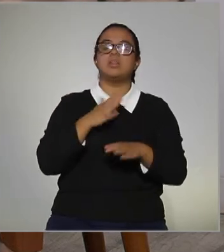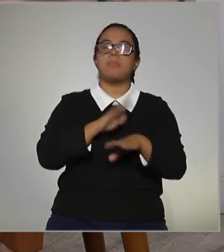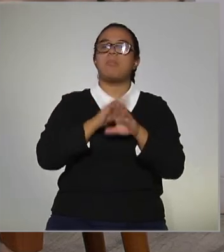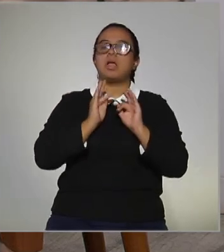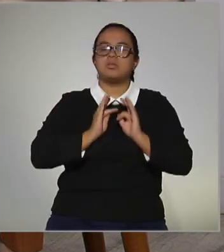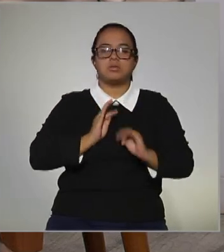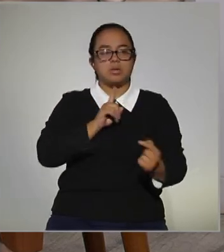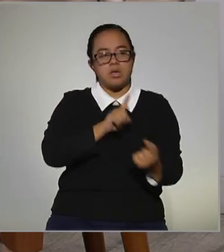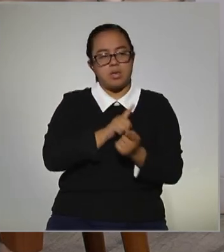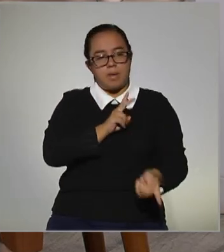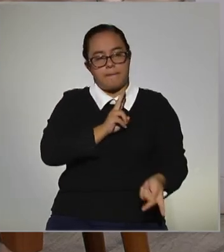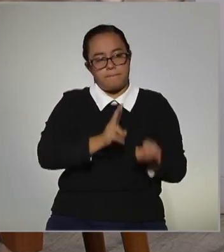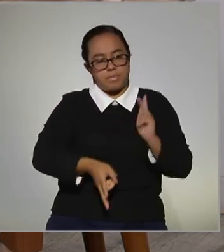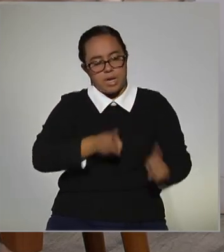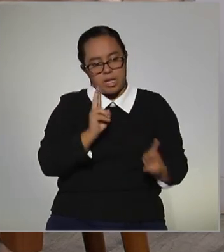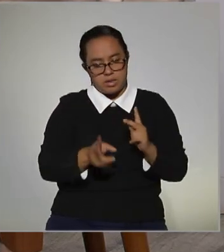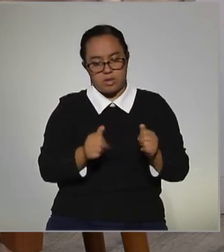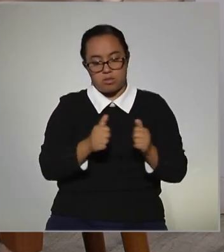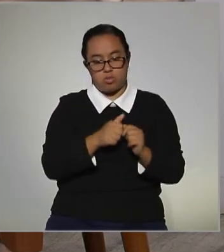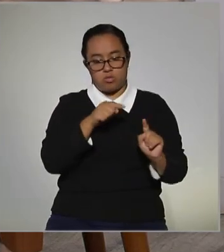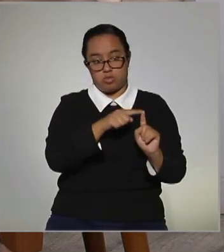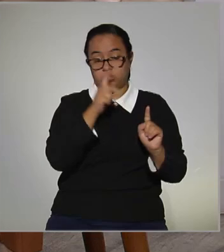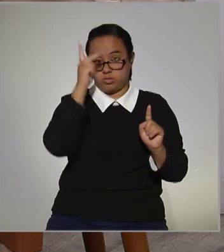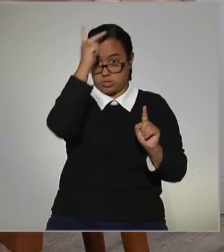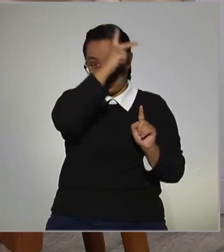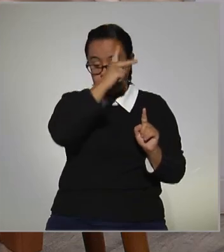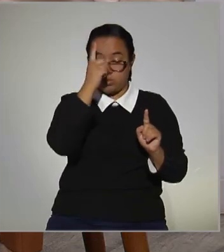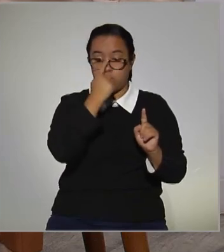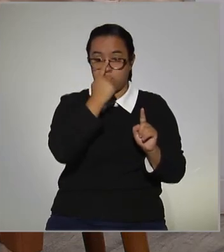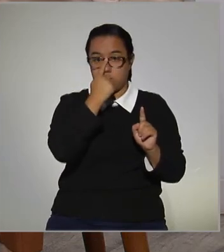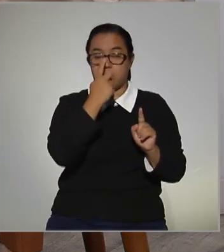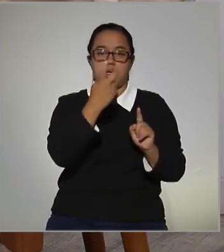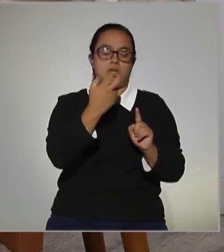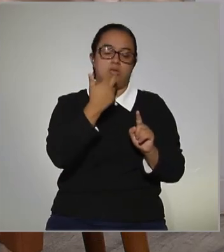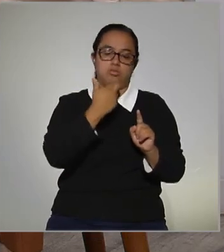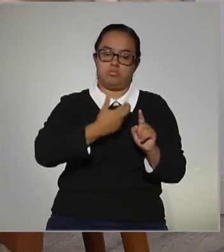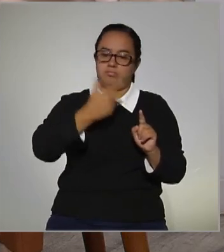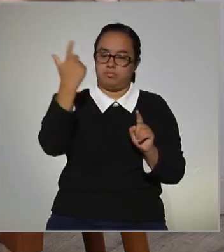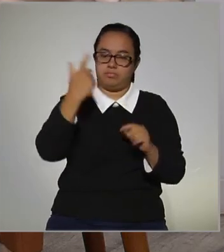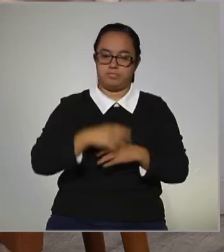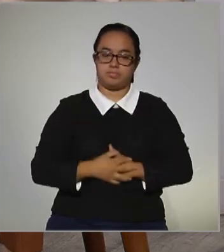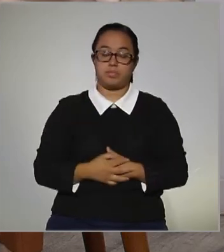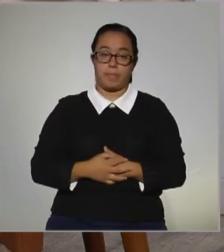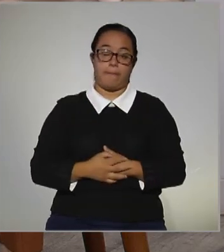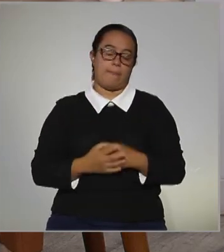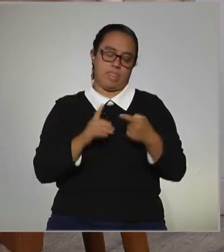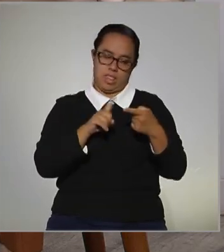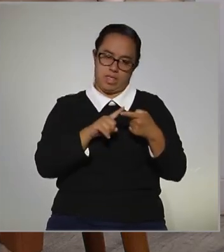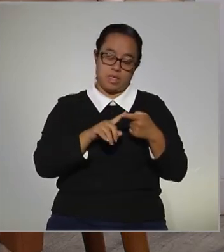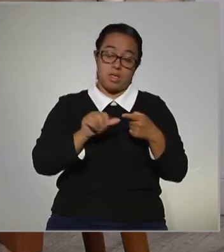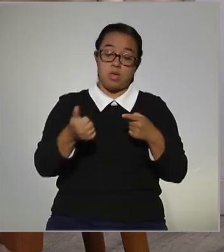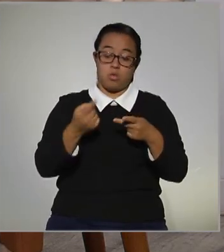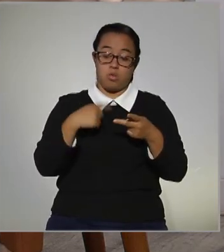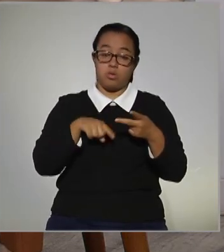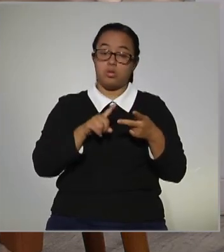¿no? Con una persona formada terapéuticamente hablando, con esa va a ser la mejor opción, ¿no? Claro. Esa es una. La otra